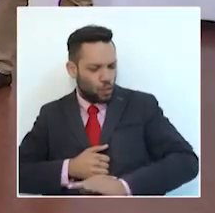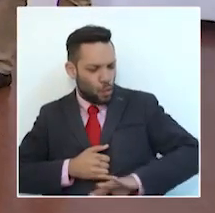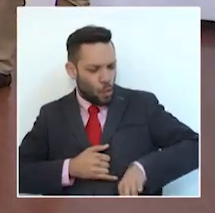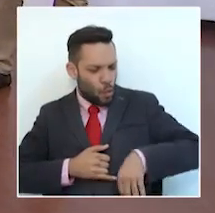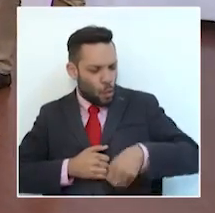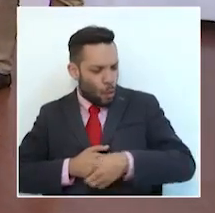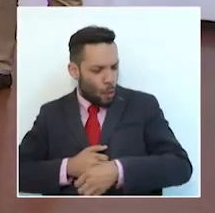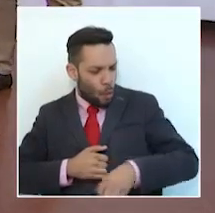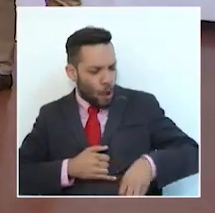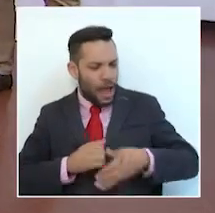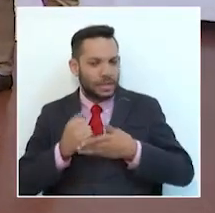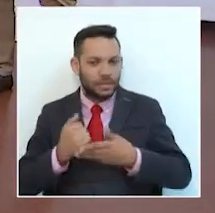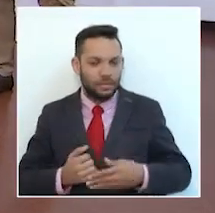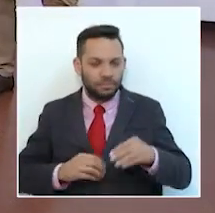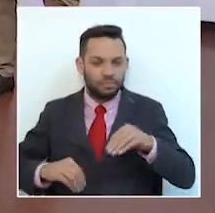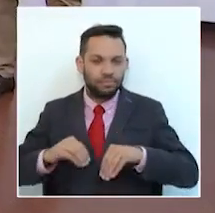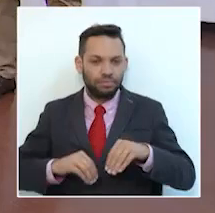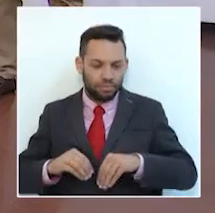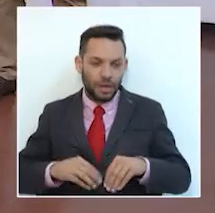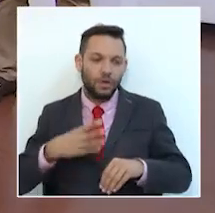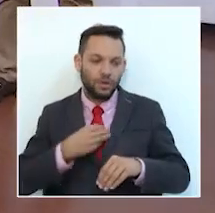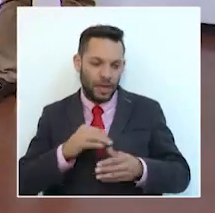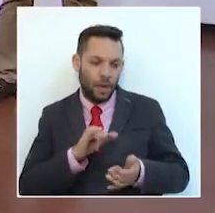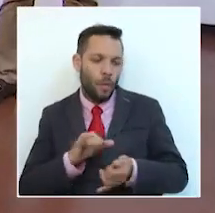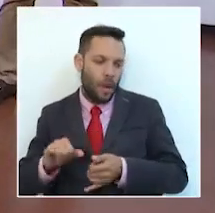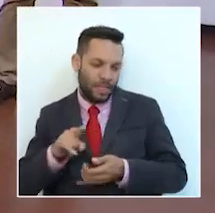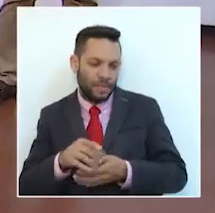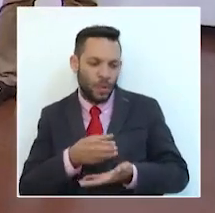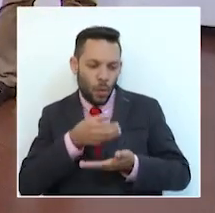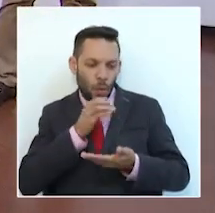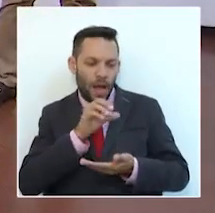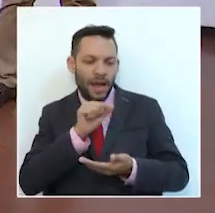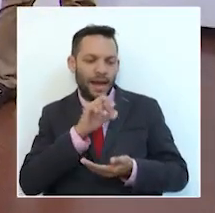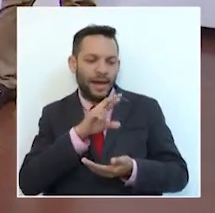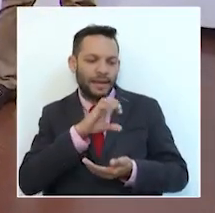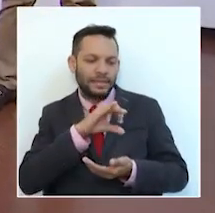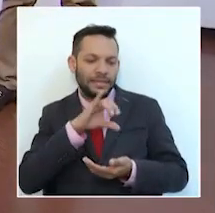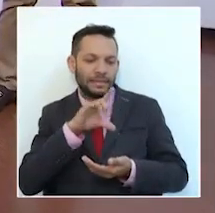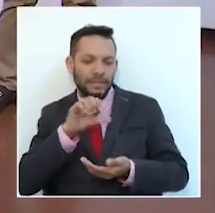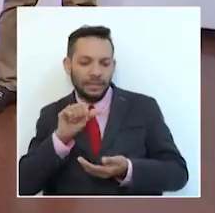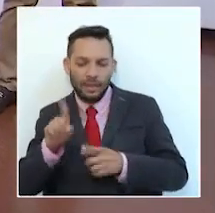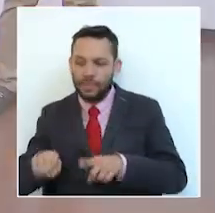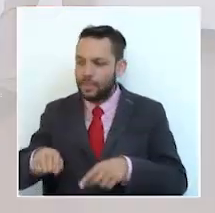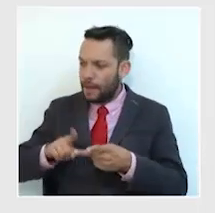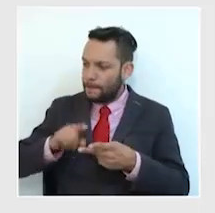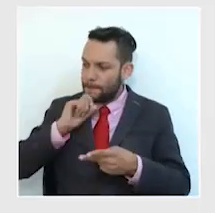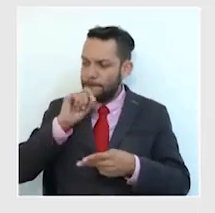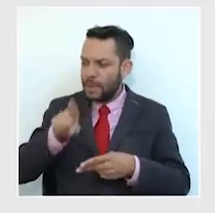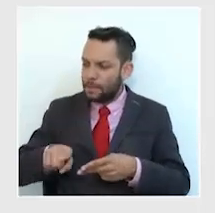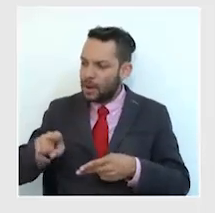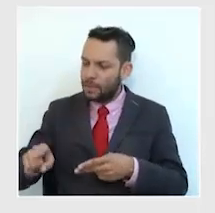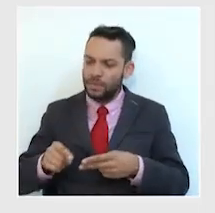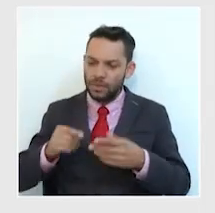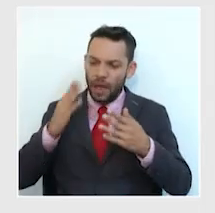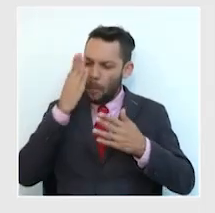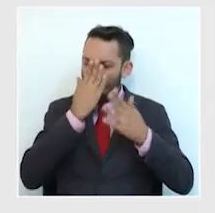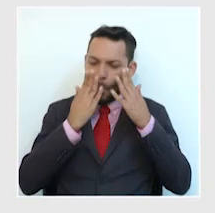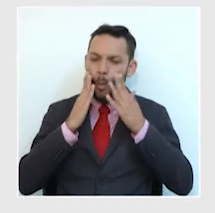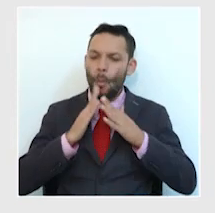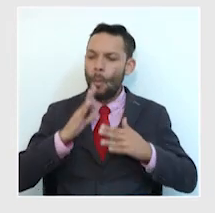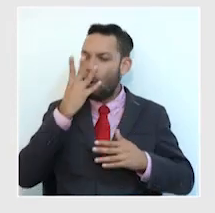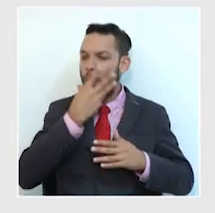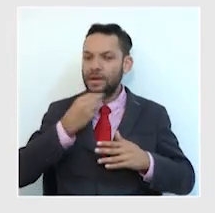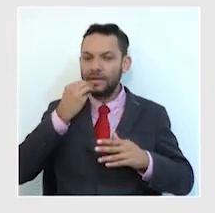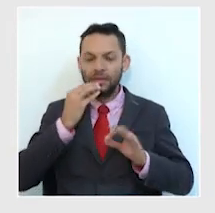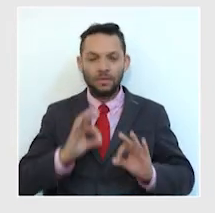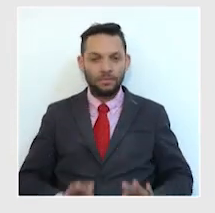crónica y demás bueno y la parte cosmética doctora sí a ver ese es un tema que vamos a tratar también en el congreso y